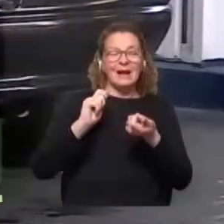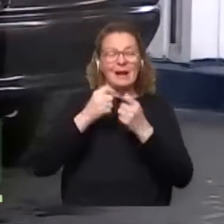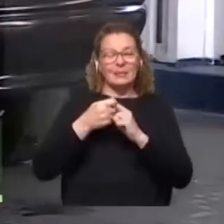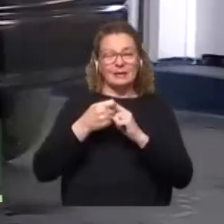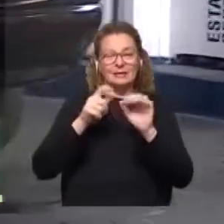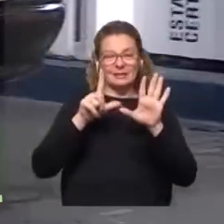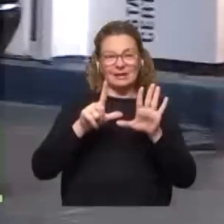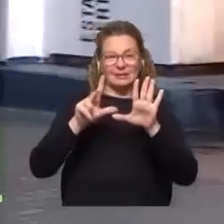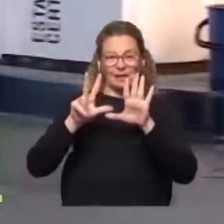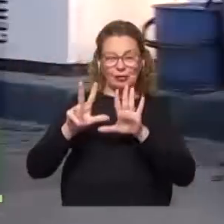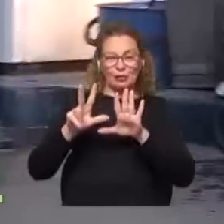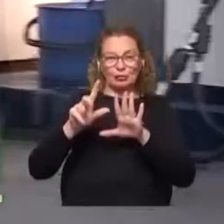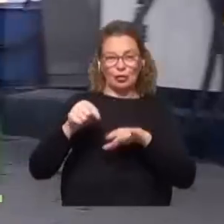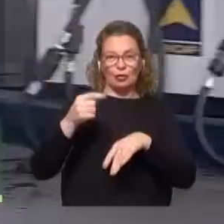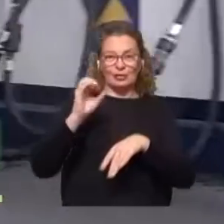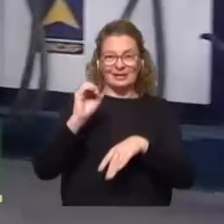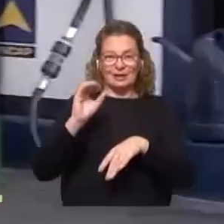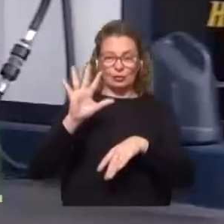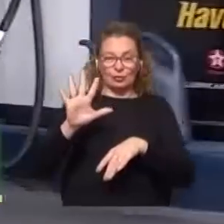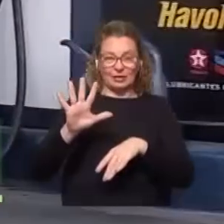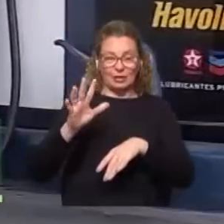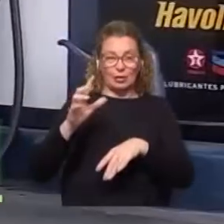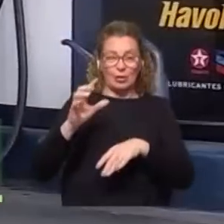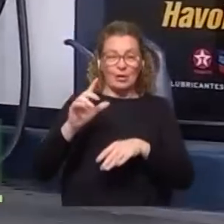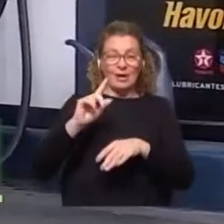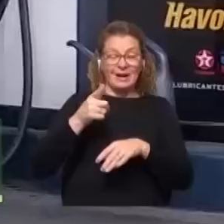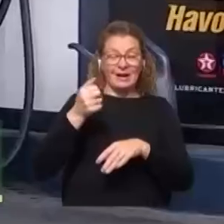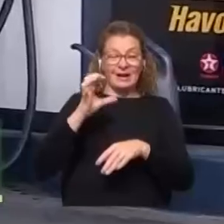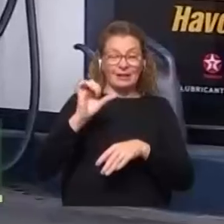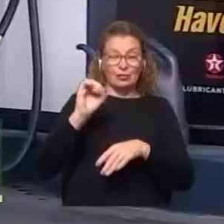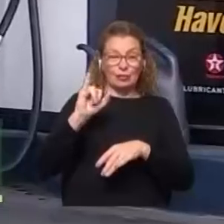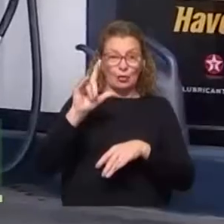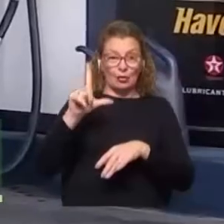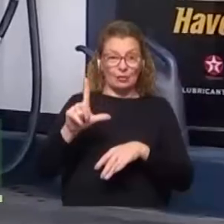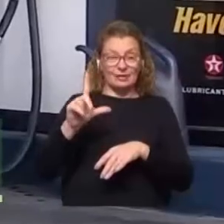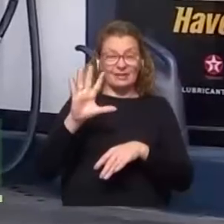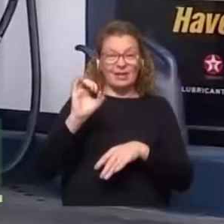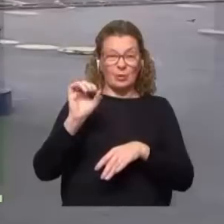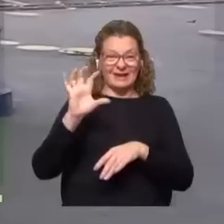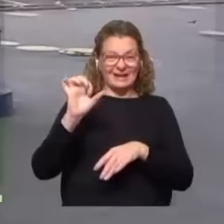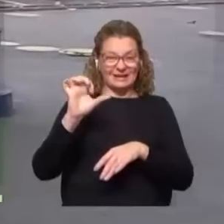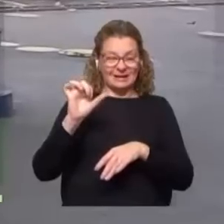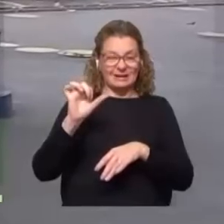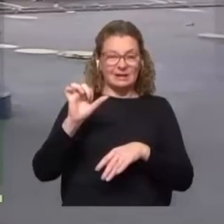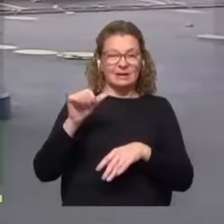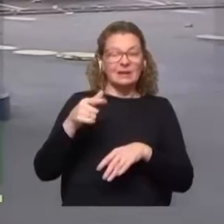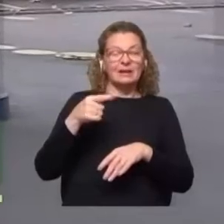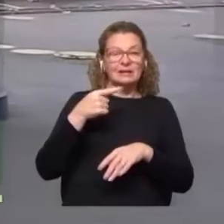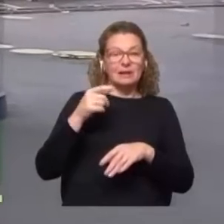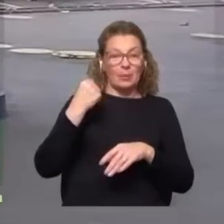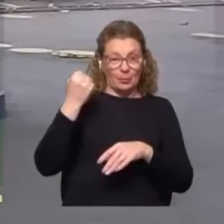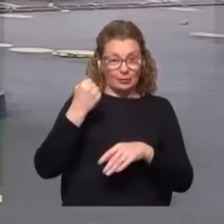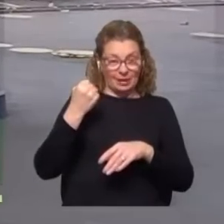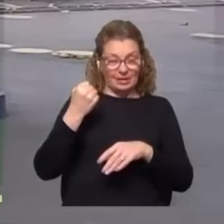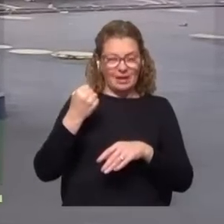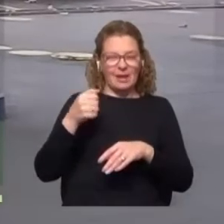78 pesos con 05 y el litro de gasoil variedad 50s que se usa en el sector productivo fundamentalmente